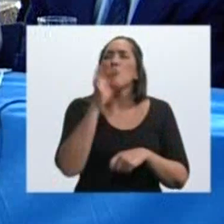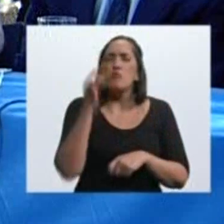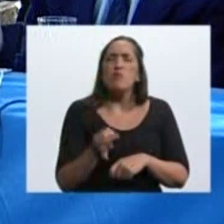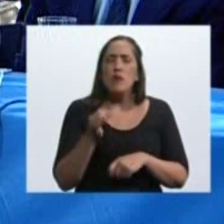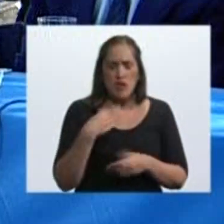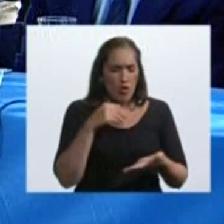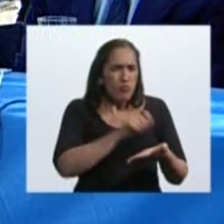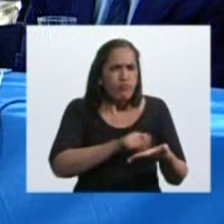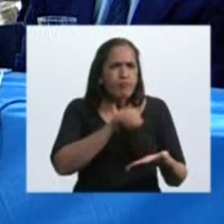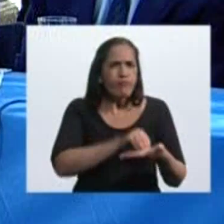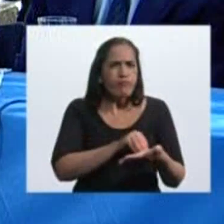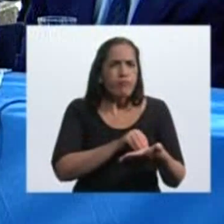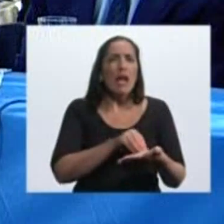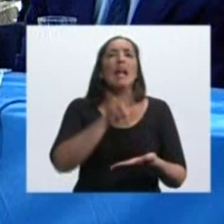tenía anotado...